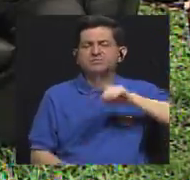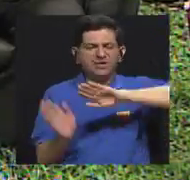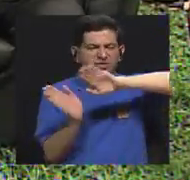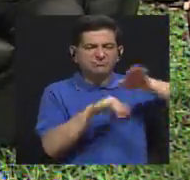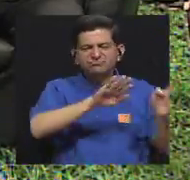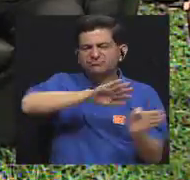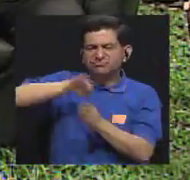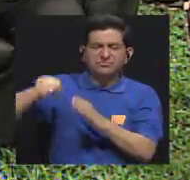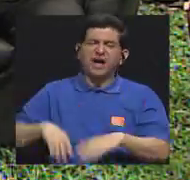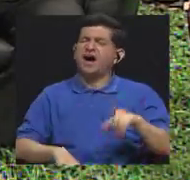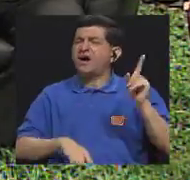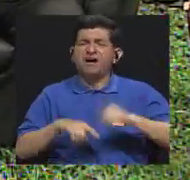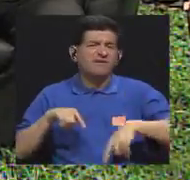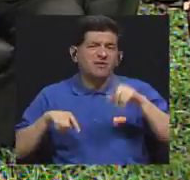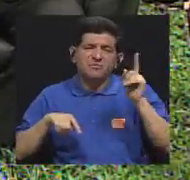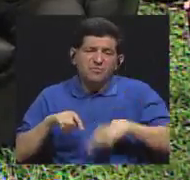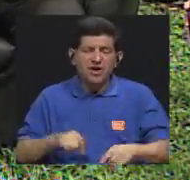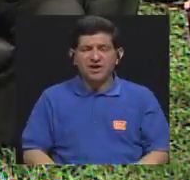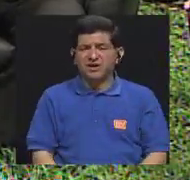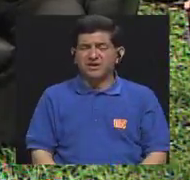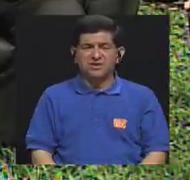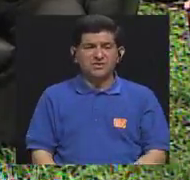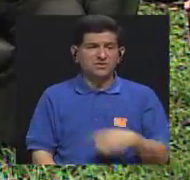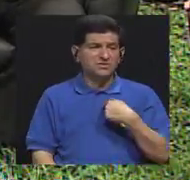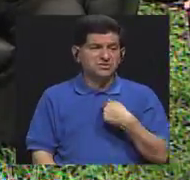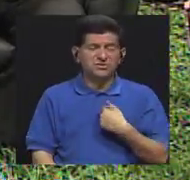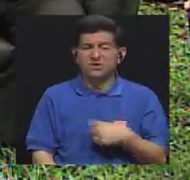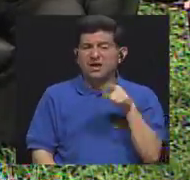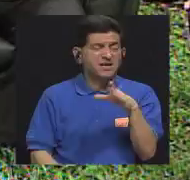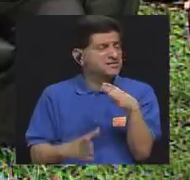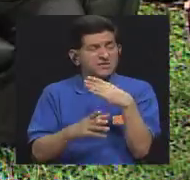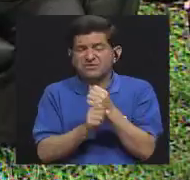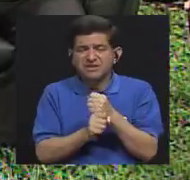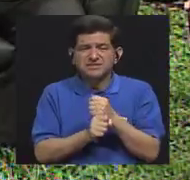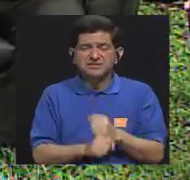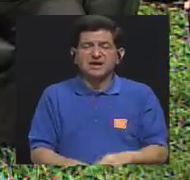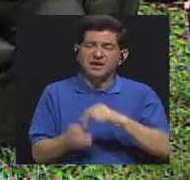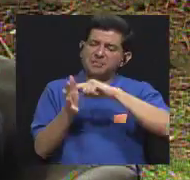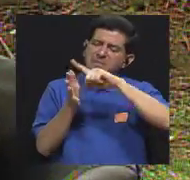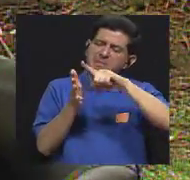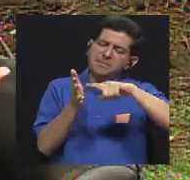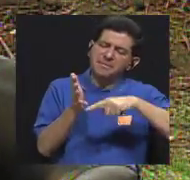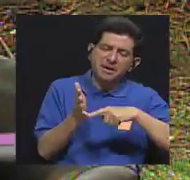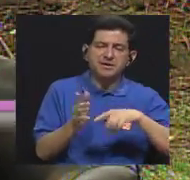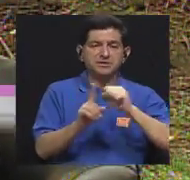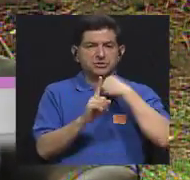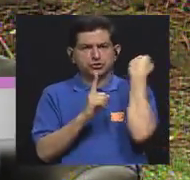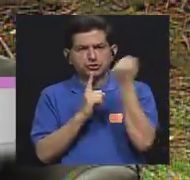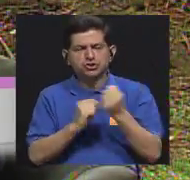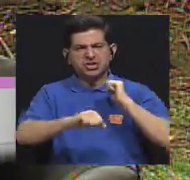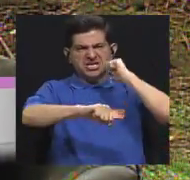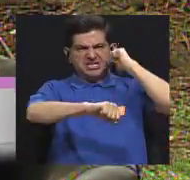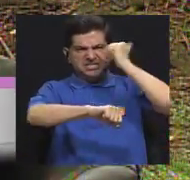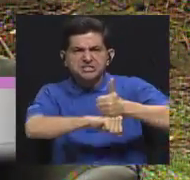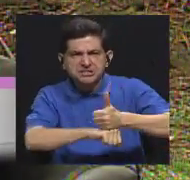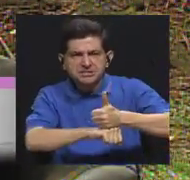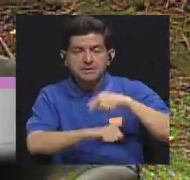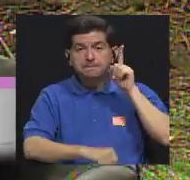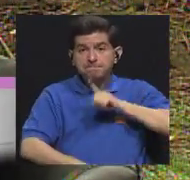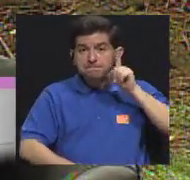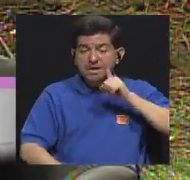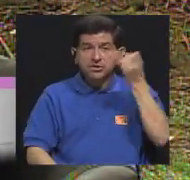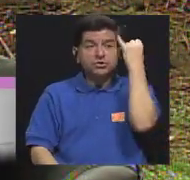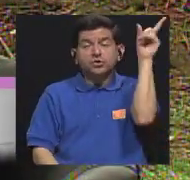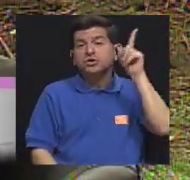de no podemos, no tengo que hacerlo, etcétera, etcétera, ¿verdad? Que la sociedad nos ha impuesto, porque estos mitos